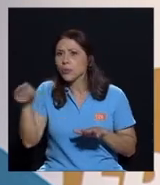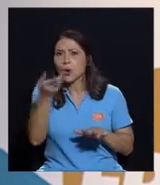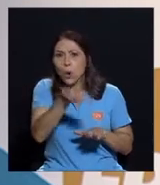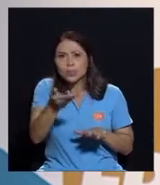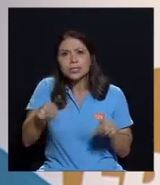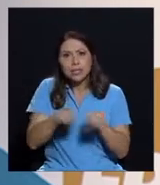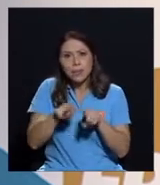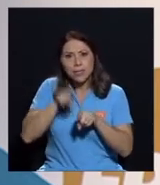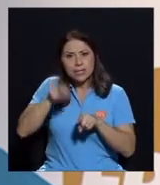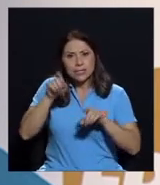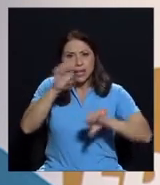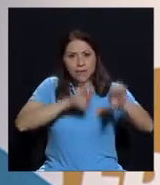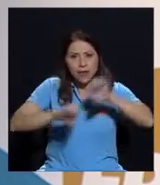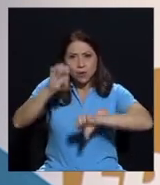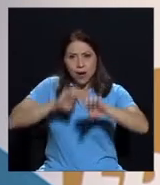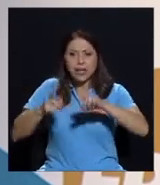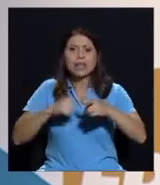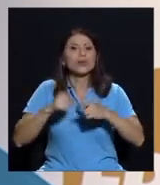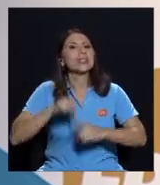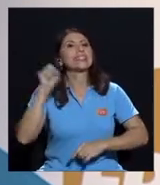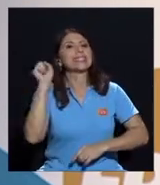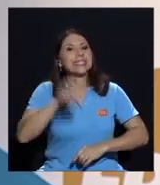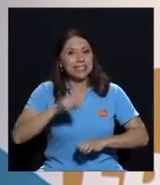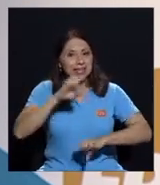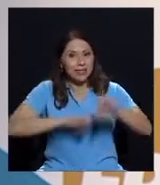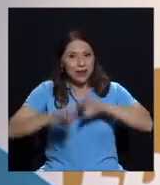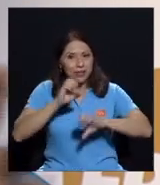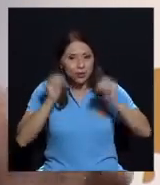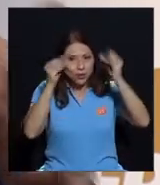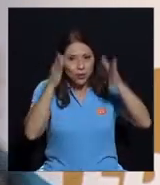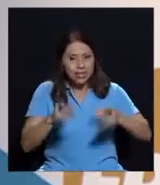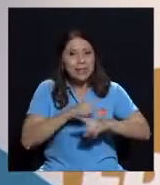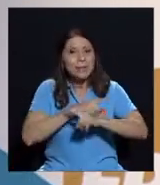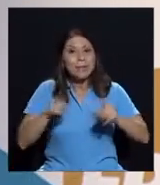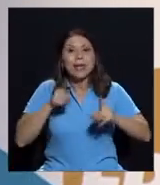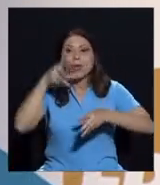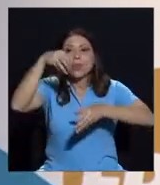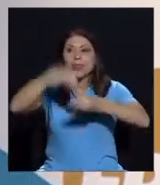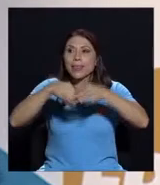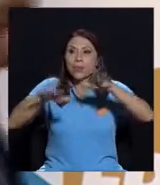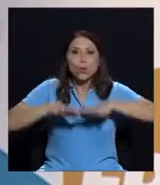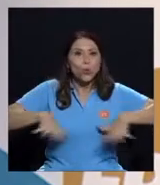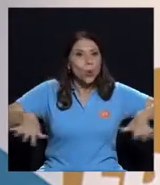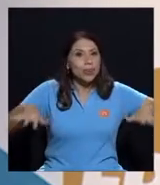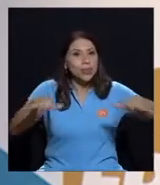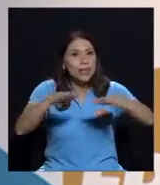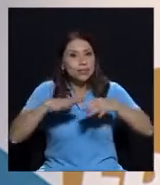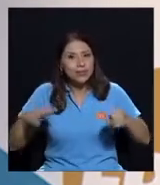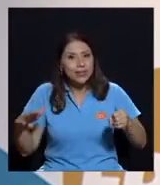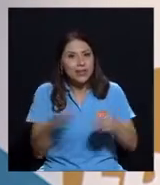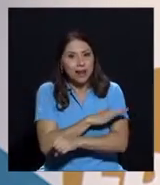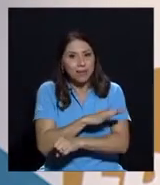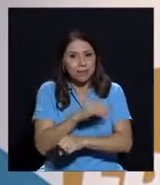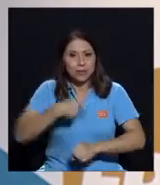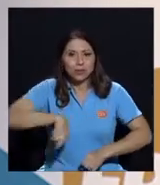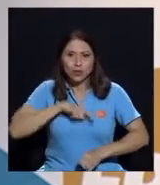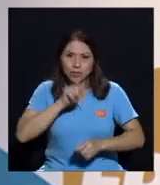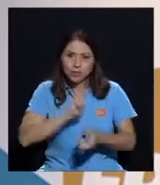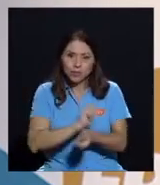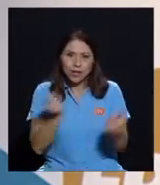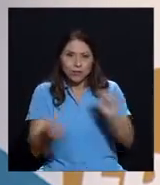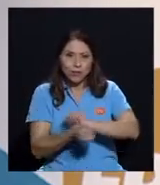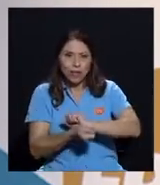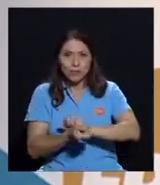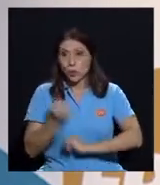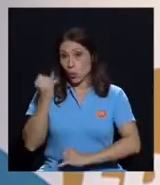evaluar también entonces si evaluación docente pero en una evaluación en un contexto correcto realmente tenemos que transmitirlo